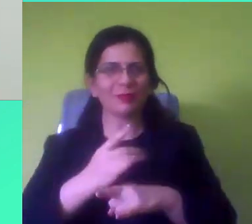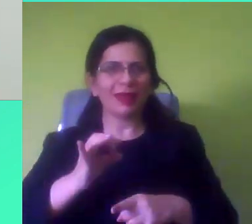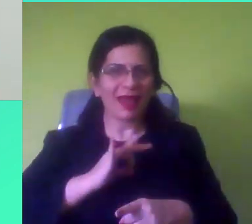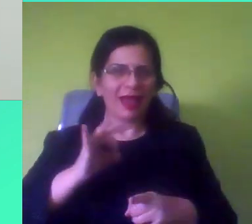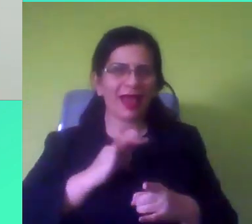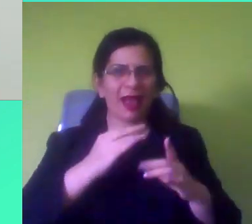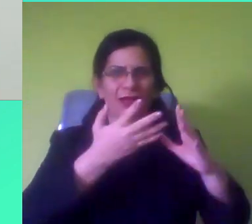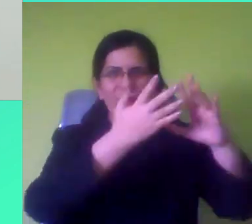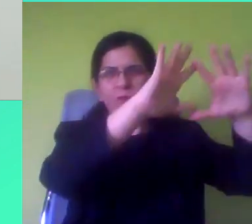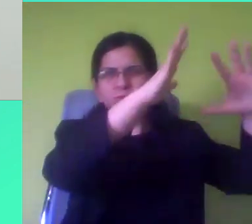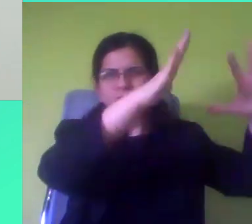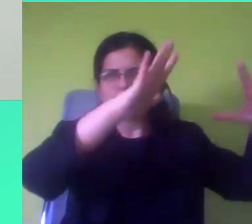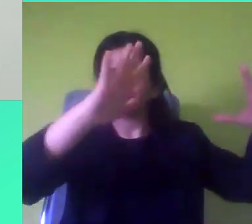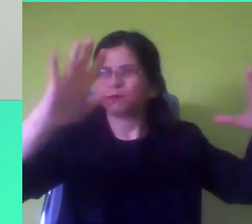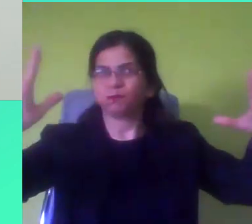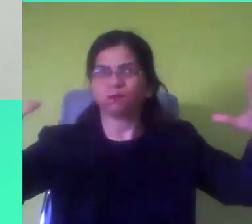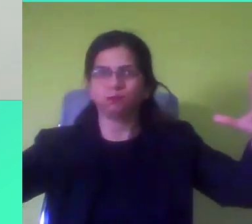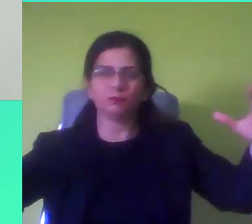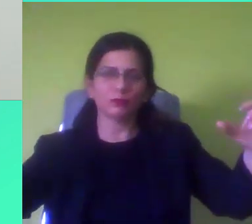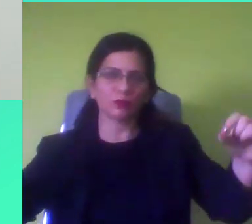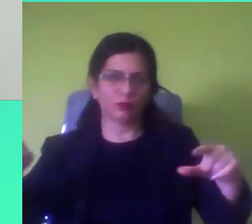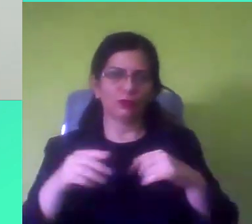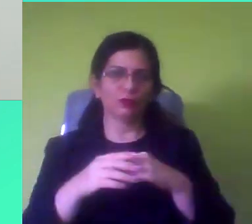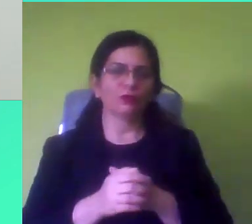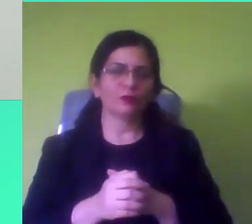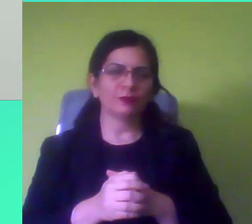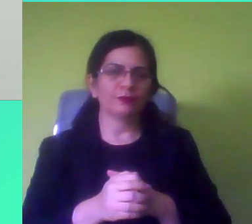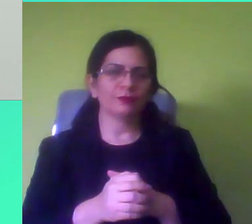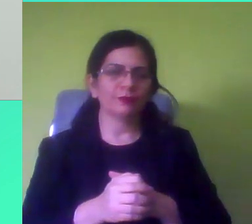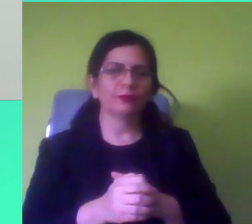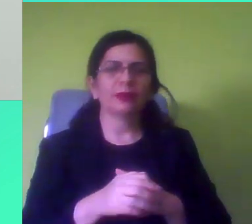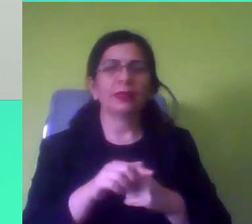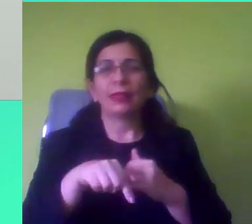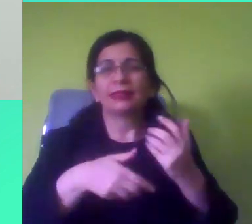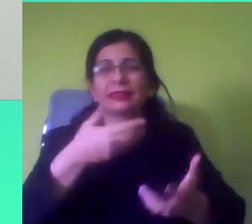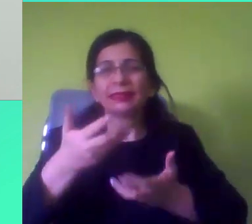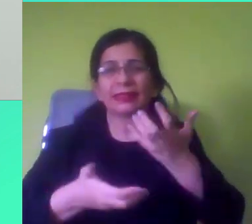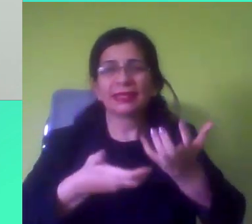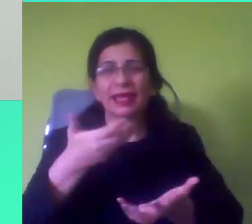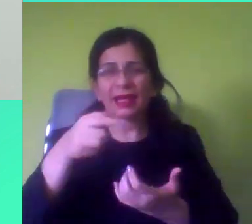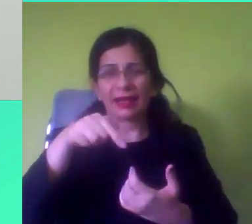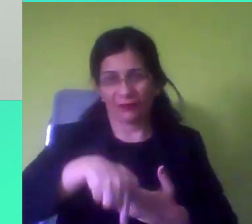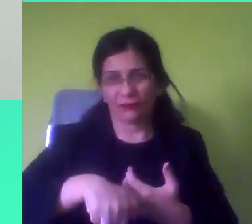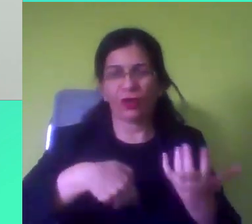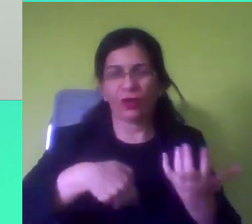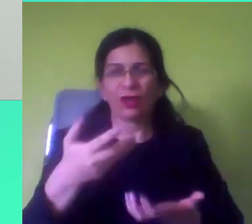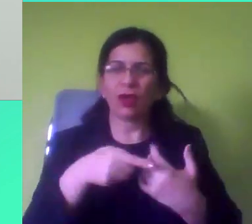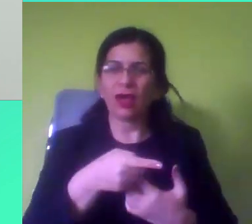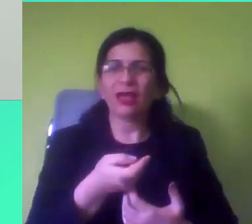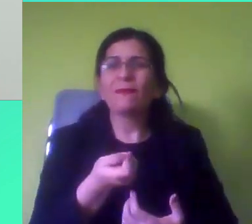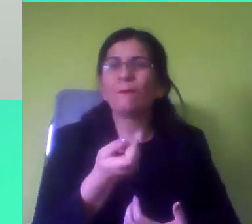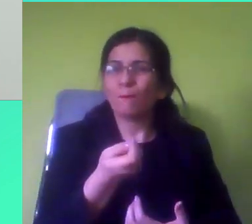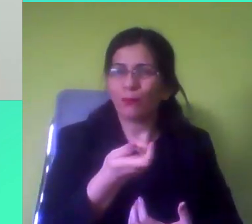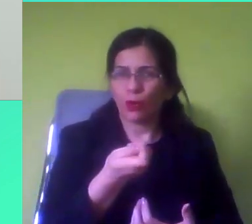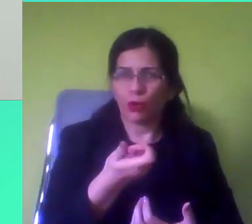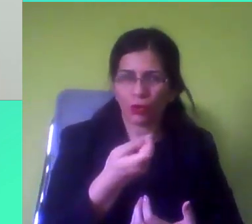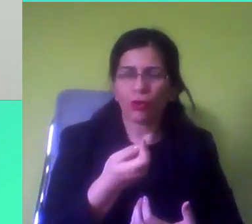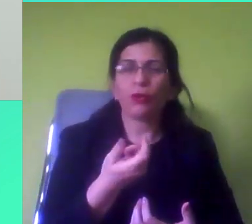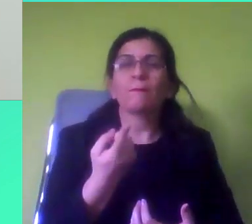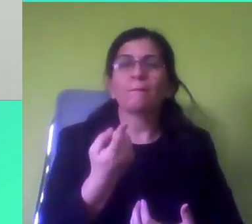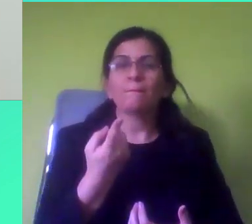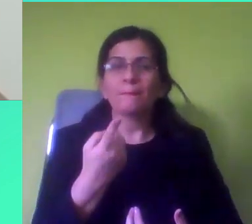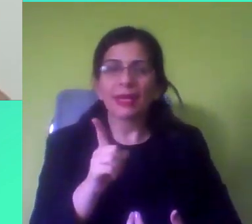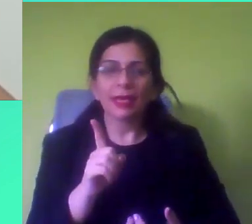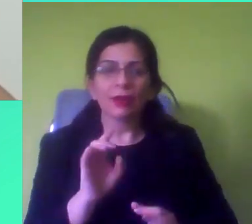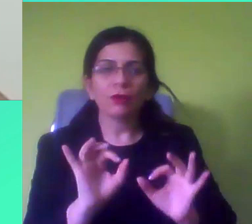tamaño. Y a la cantidad, bueno, también son bastante abundantes. En Tierra de Fuego tenemos poca superficie de glaciares, pero también un